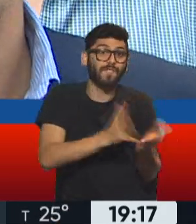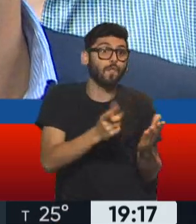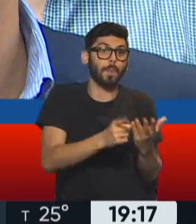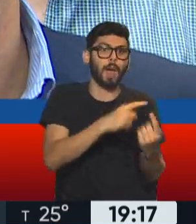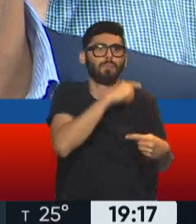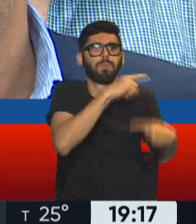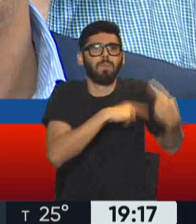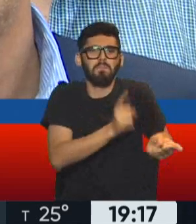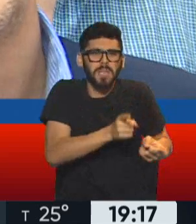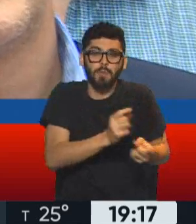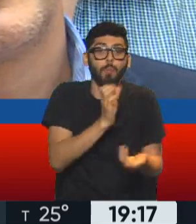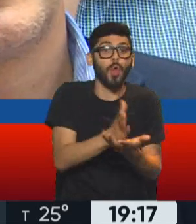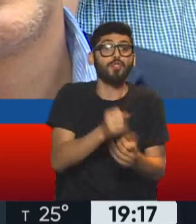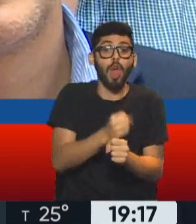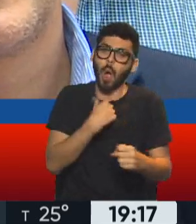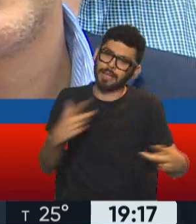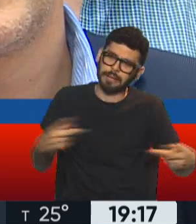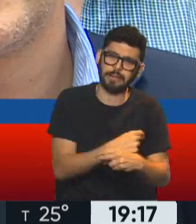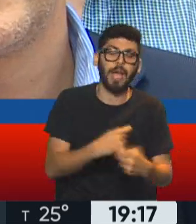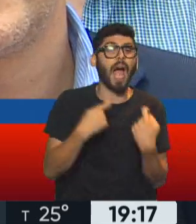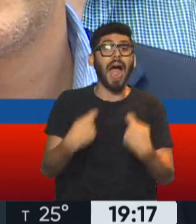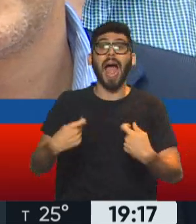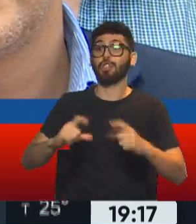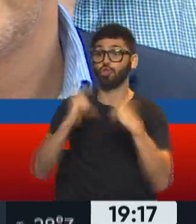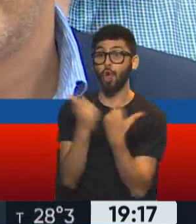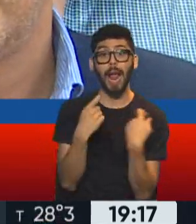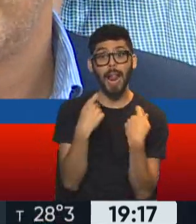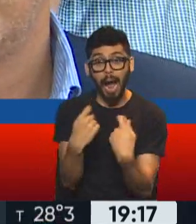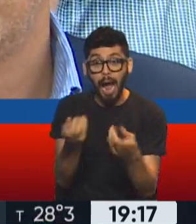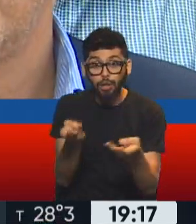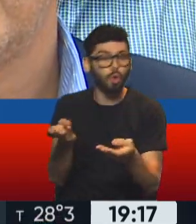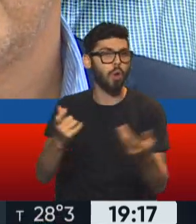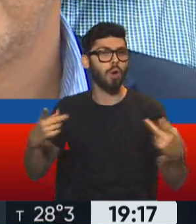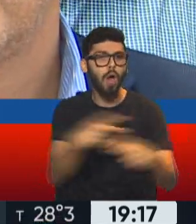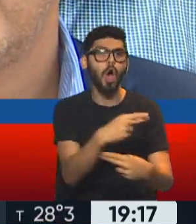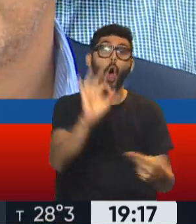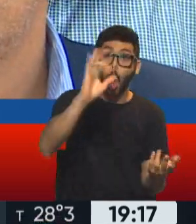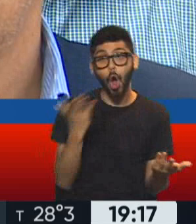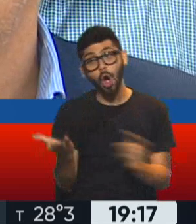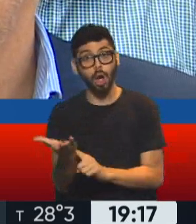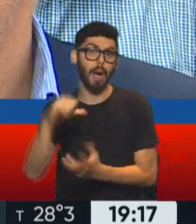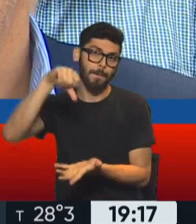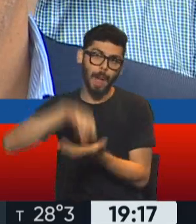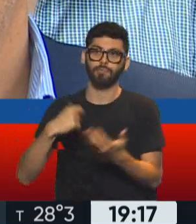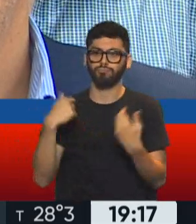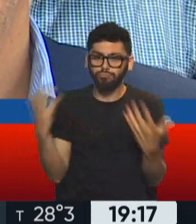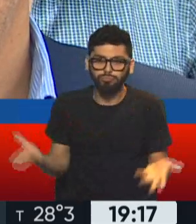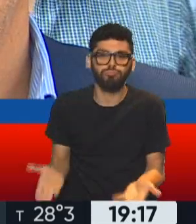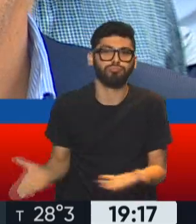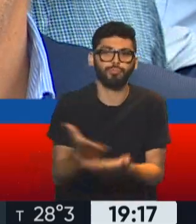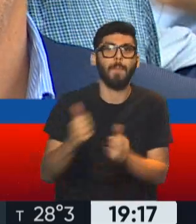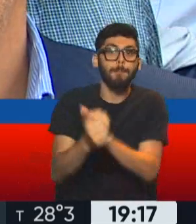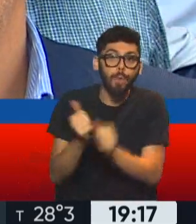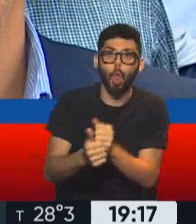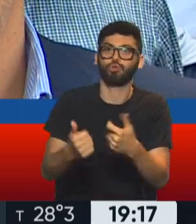pretende recortar derechos laborales, que pretende recortar el gasto social, o si se consolida un proyecto de país que apuesta a la producción, el bienestar, el consumo y